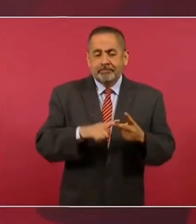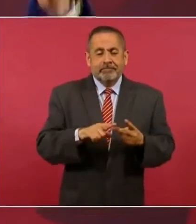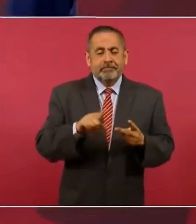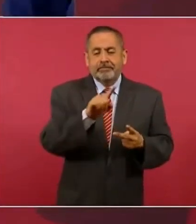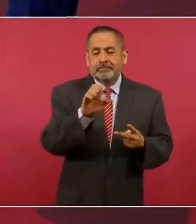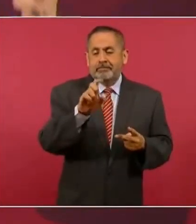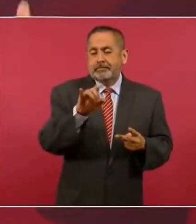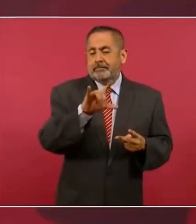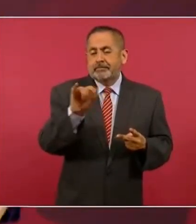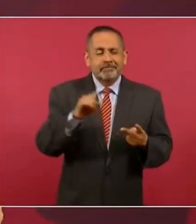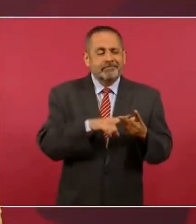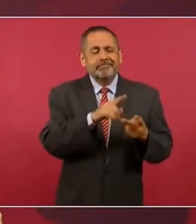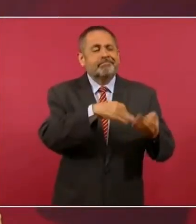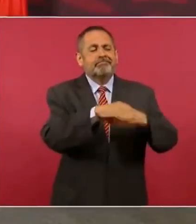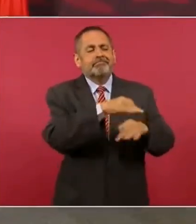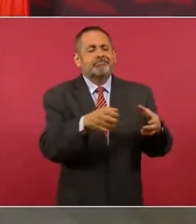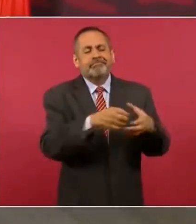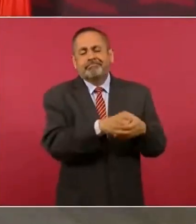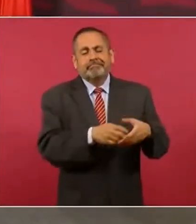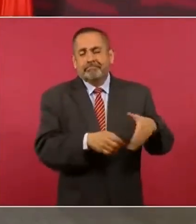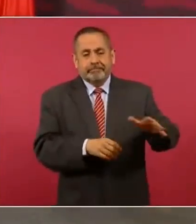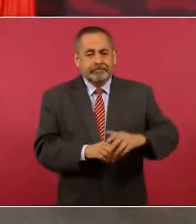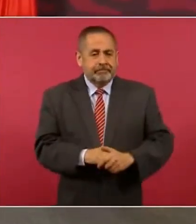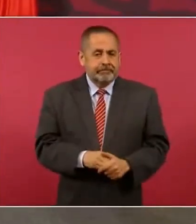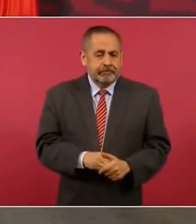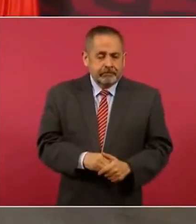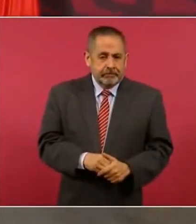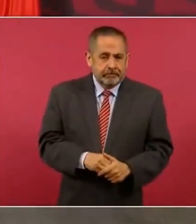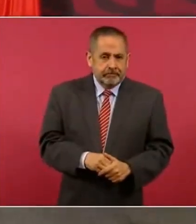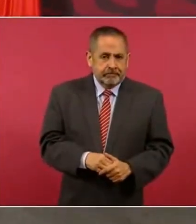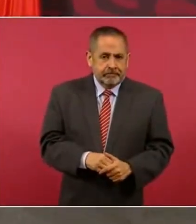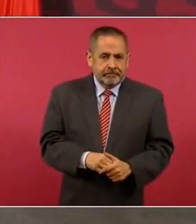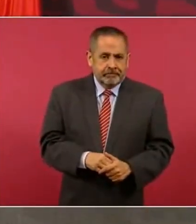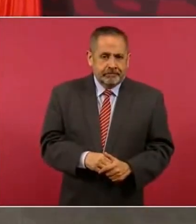y de todos, ¿no? Que sacaba